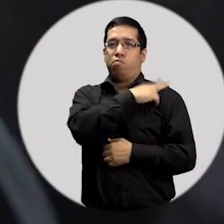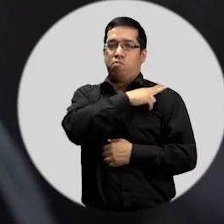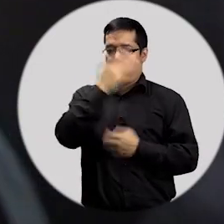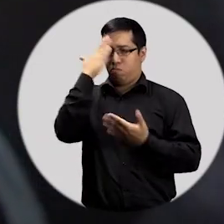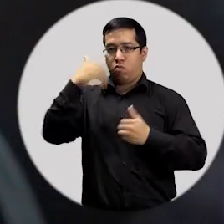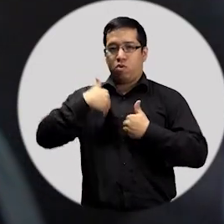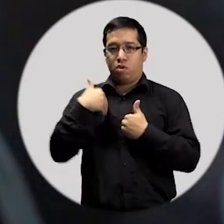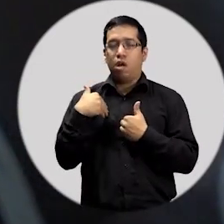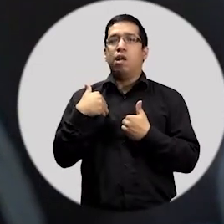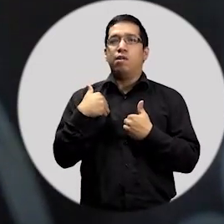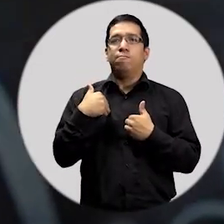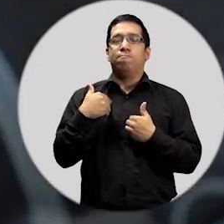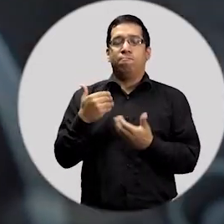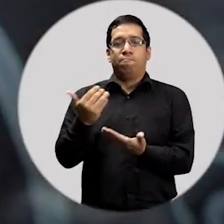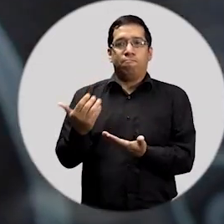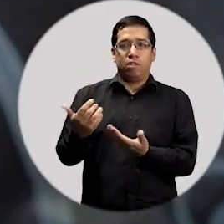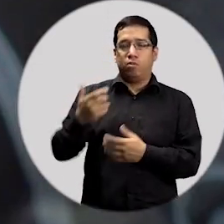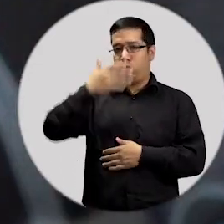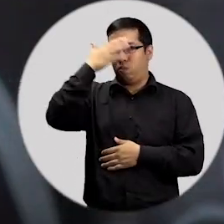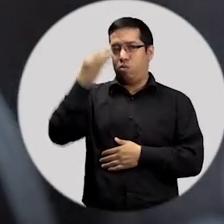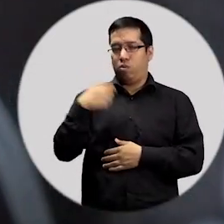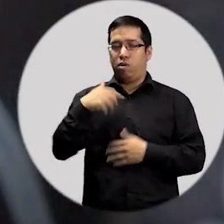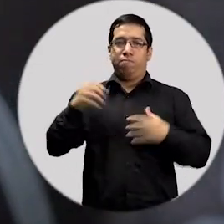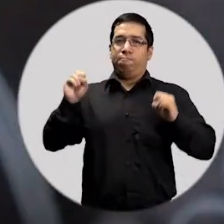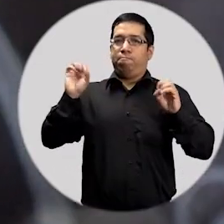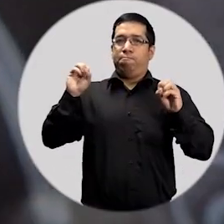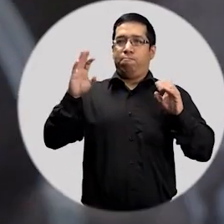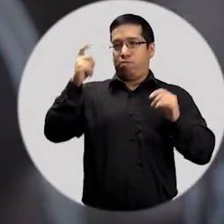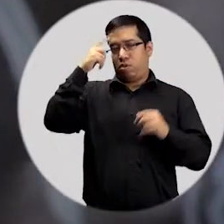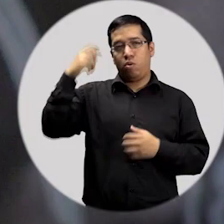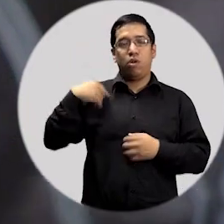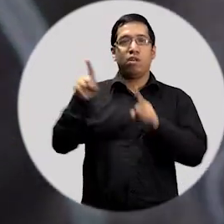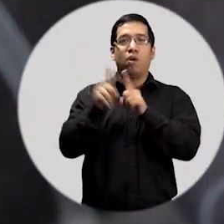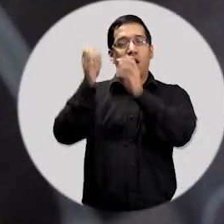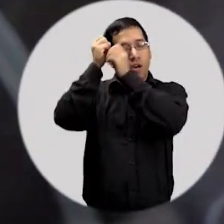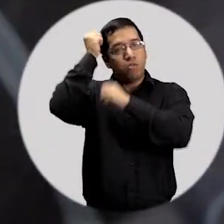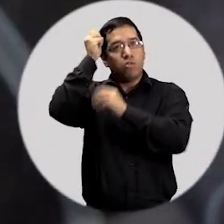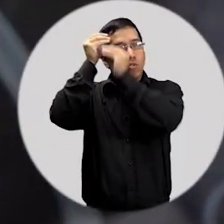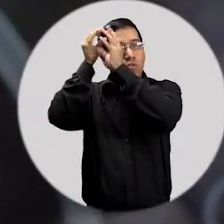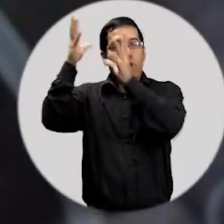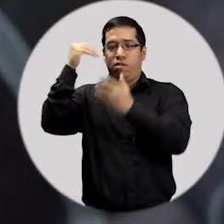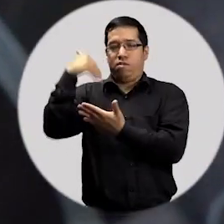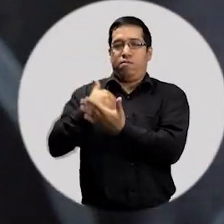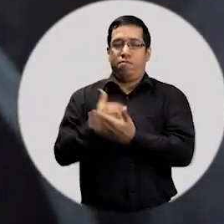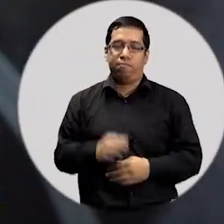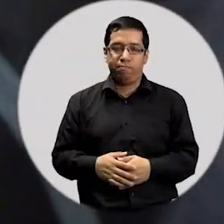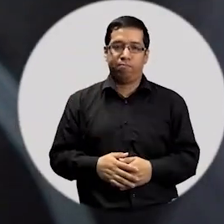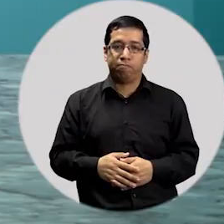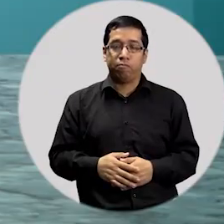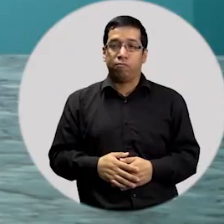otro. ¿Por qué hago así? Es por el hecho de que para que no se encime todo y pueda quedar lindo el